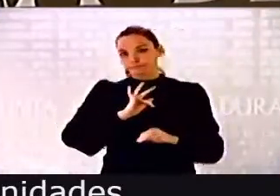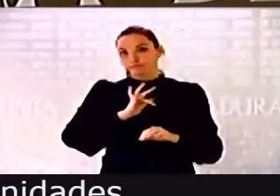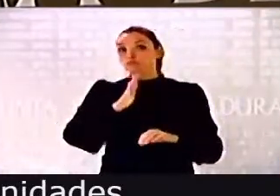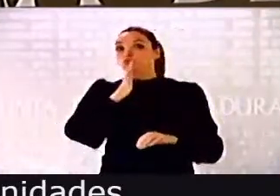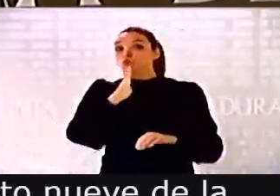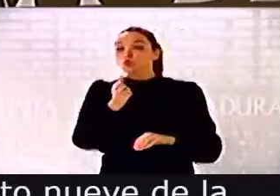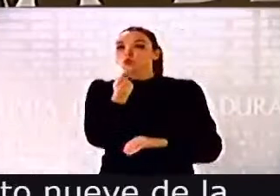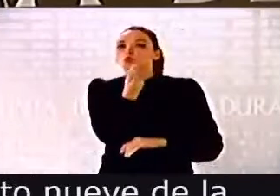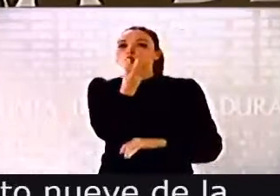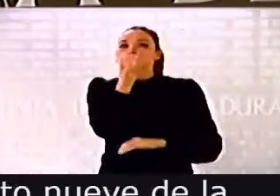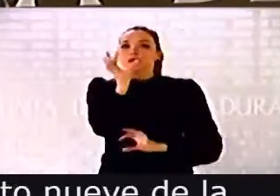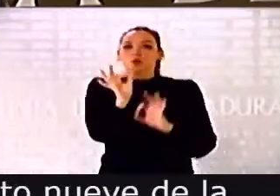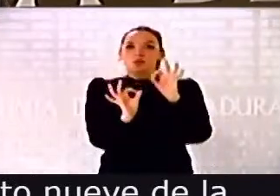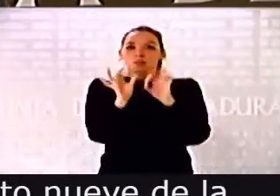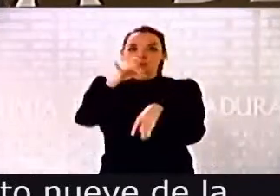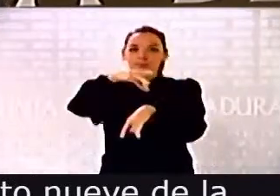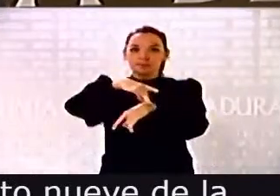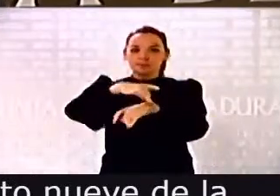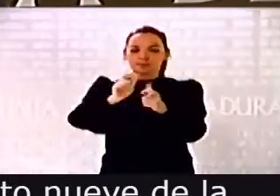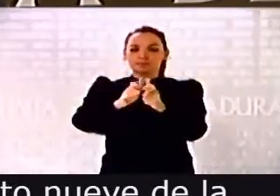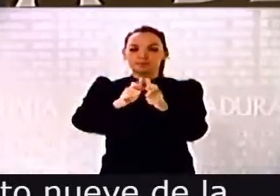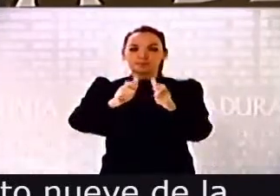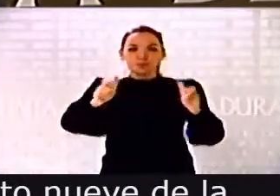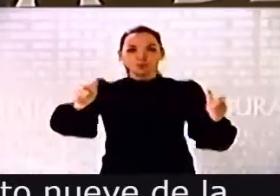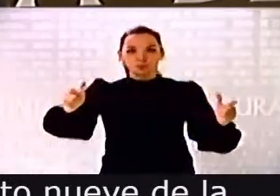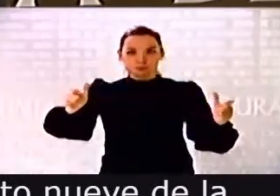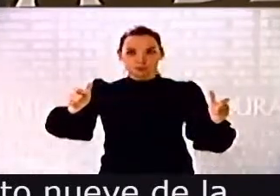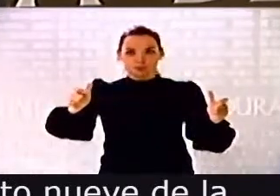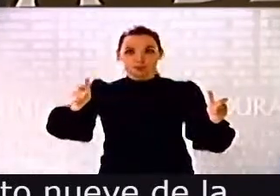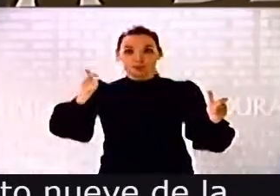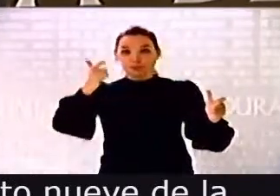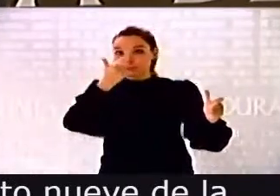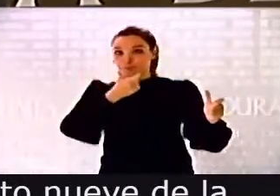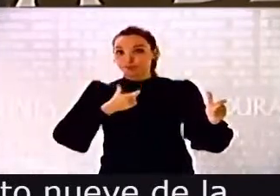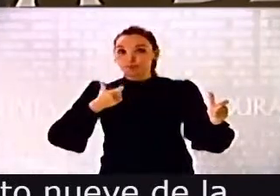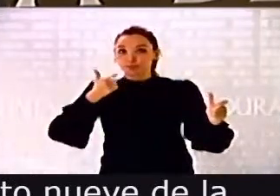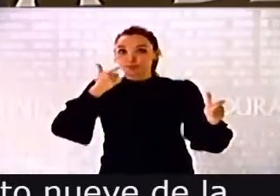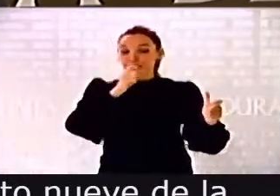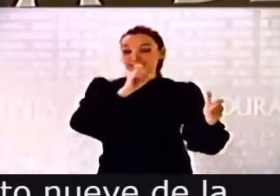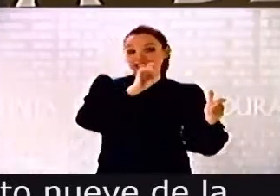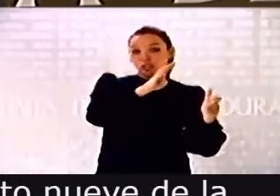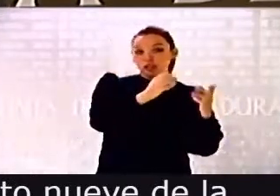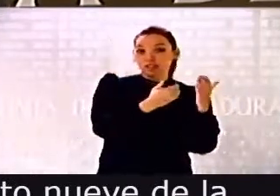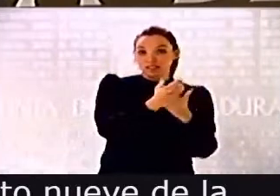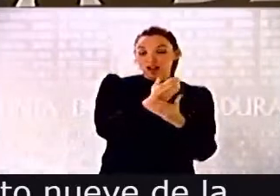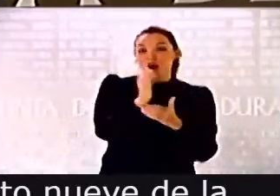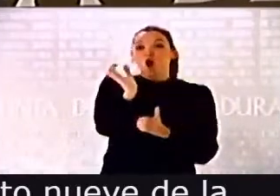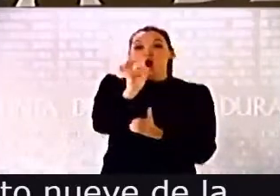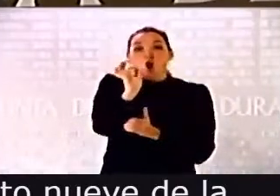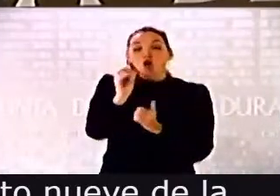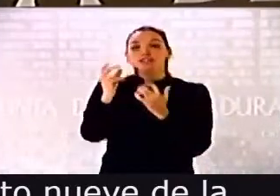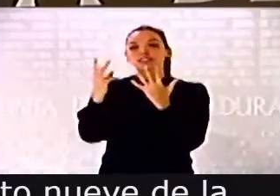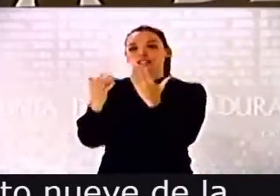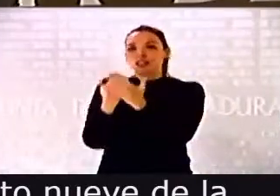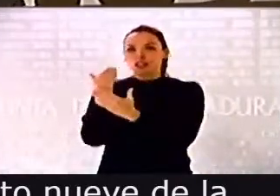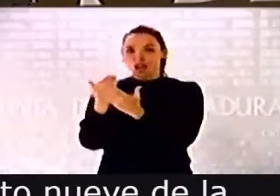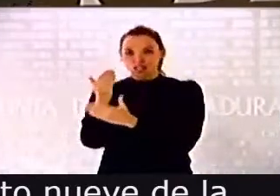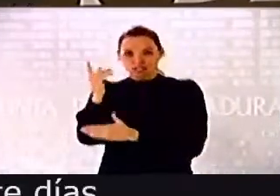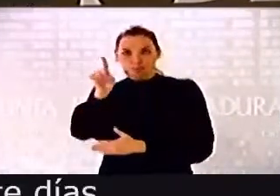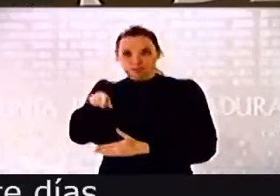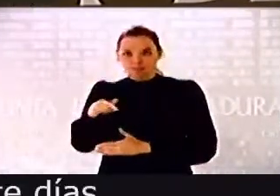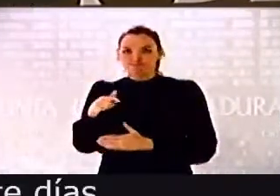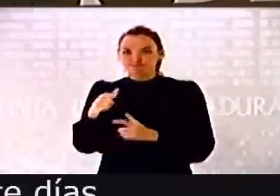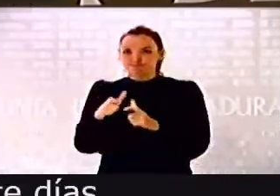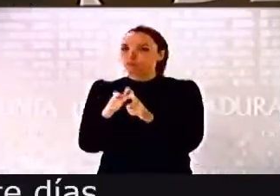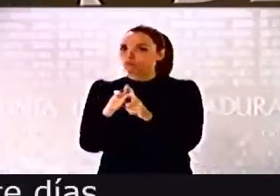incidencia acumulada a los 14 y a los 7 días. Por darles un dato positivo, decirles